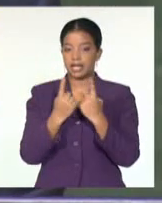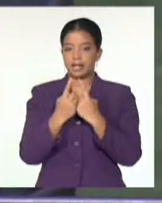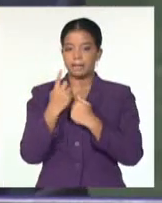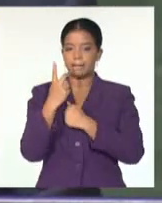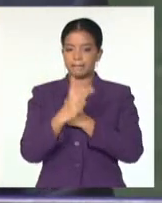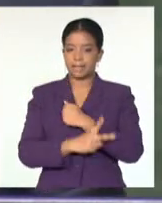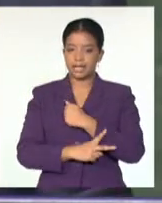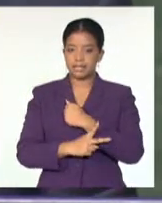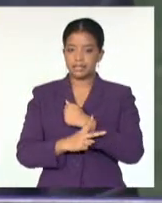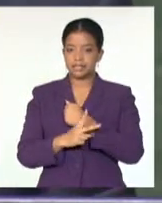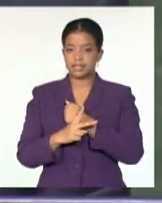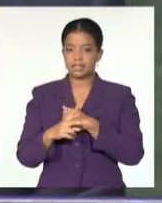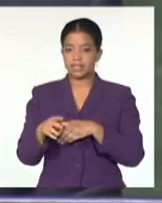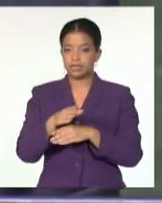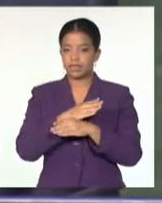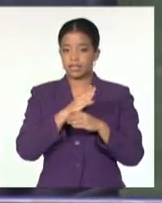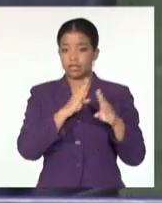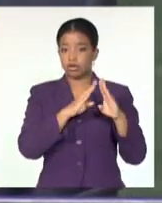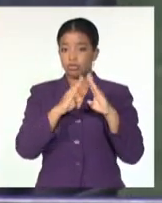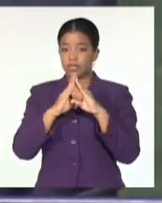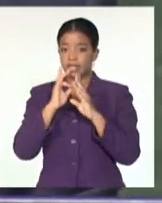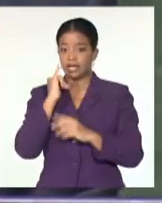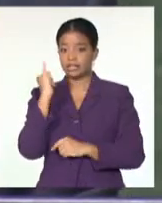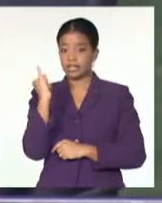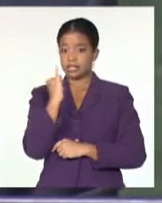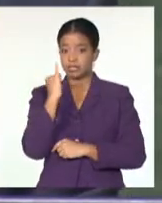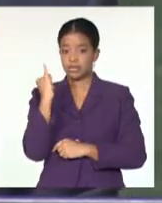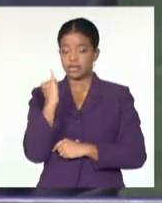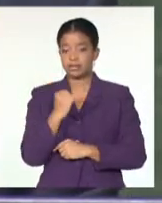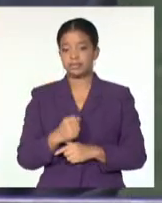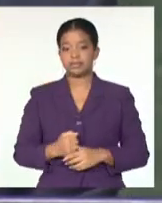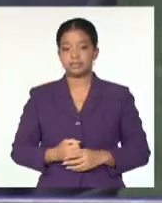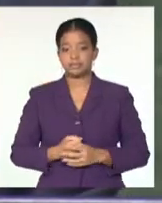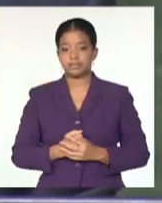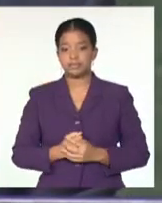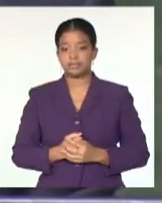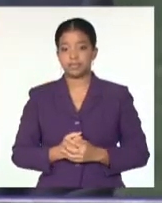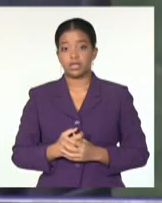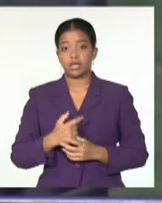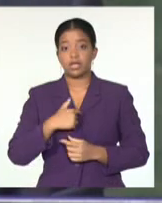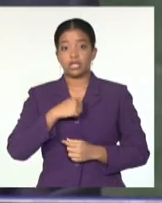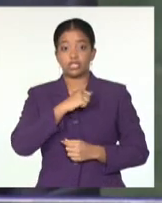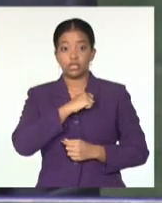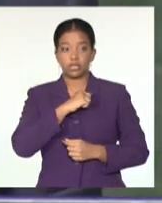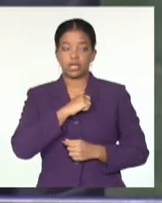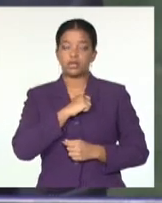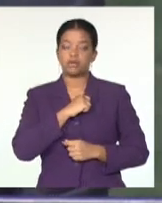comunidad internacional tendría que procurar dar cumplimiento,